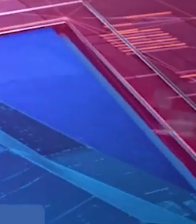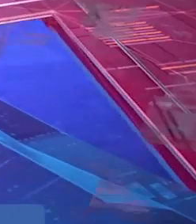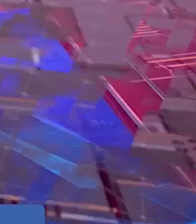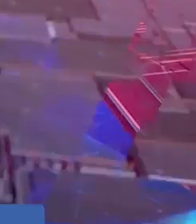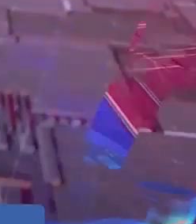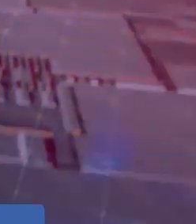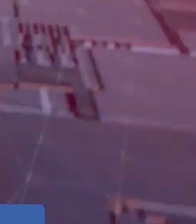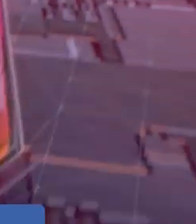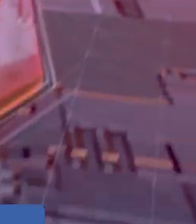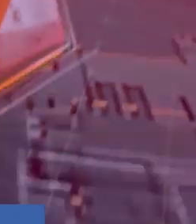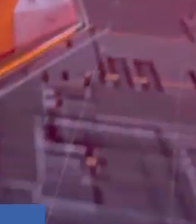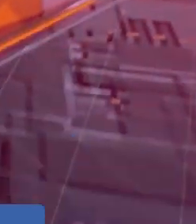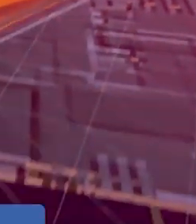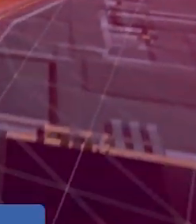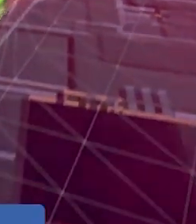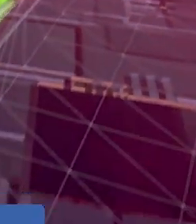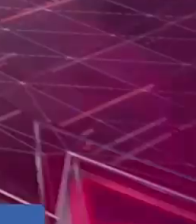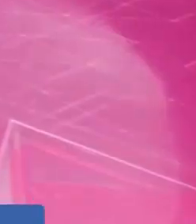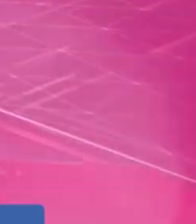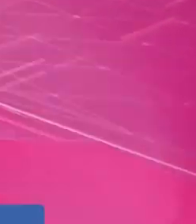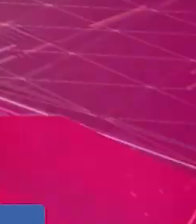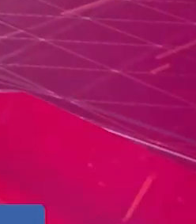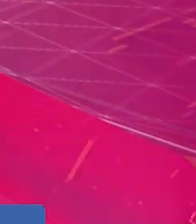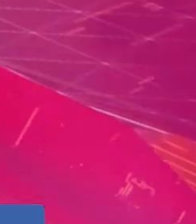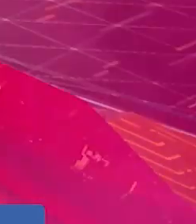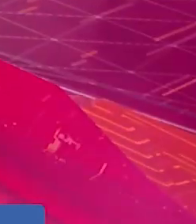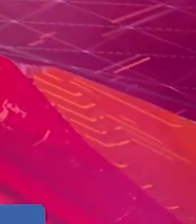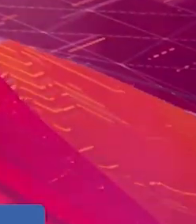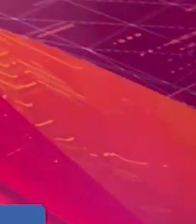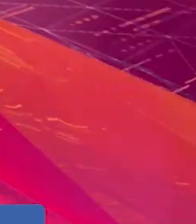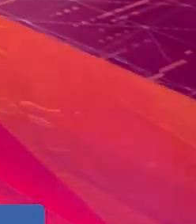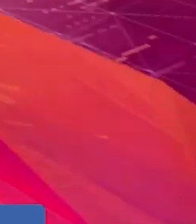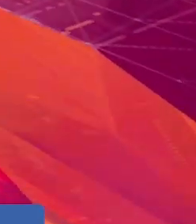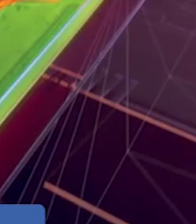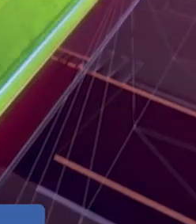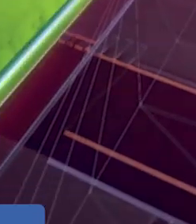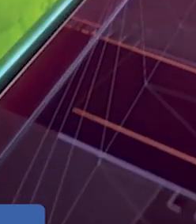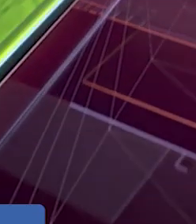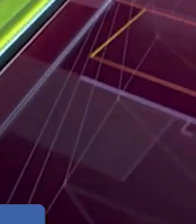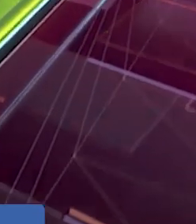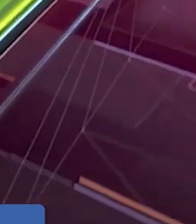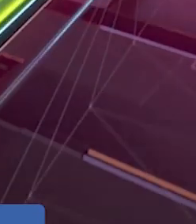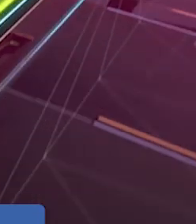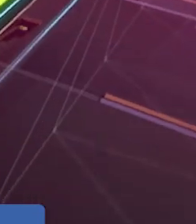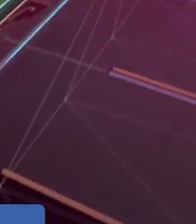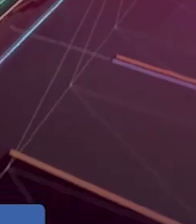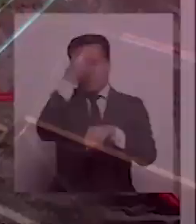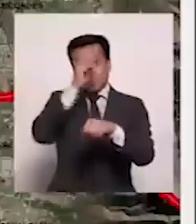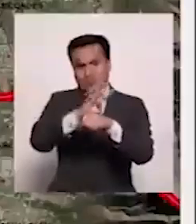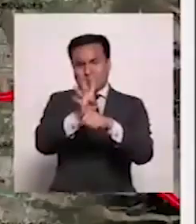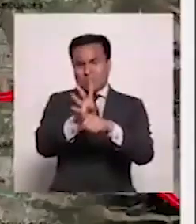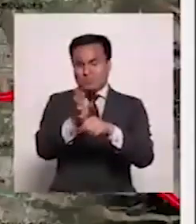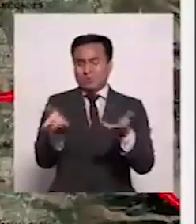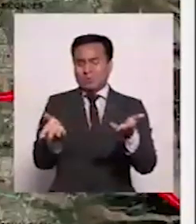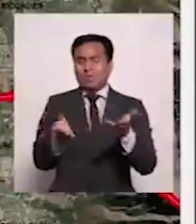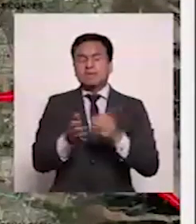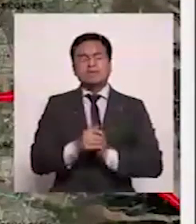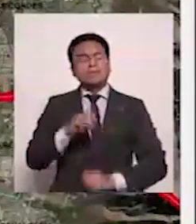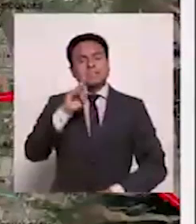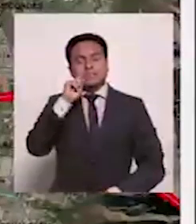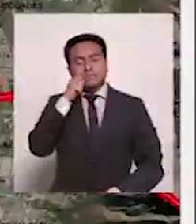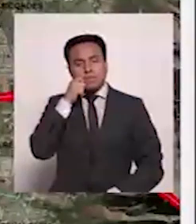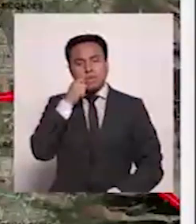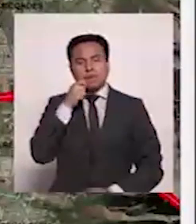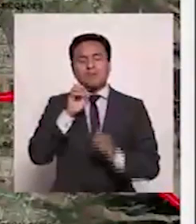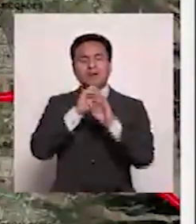entrarán en cuarentena total desde este jueves a las 22 horas con el comienzo del toque de queda esto implica